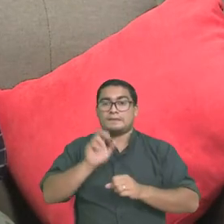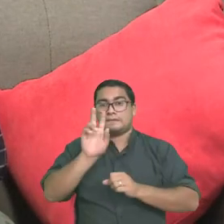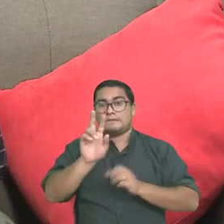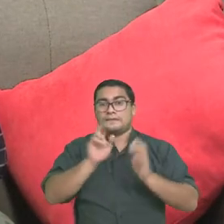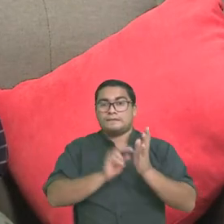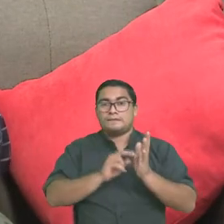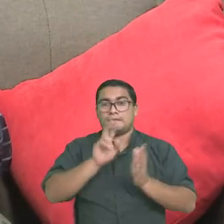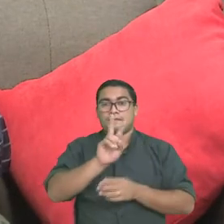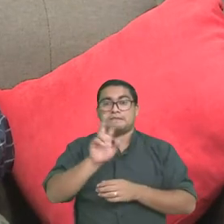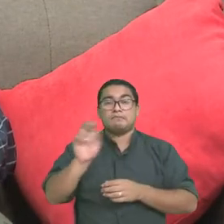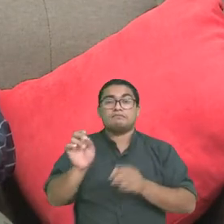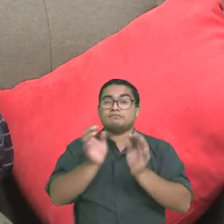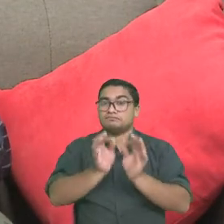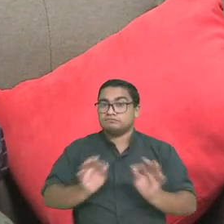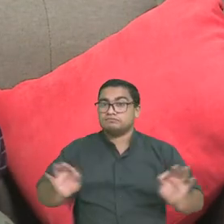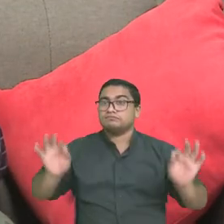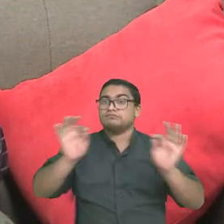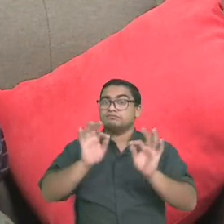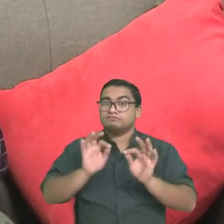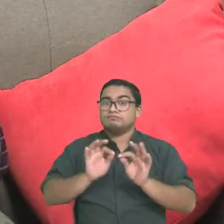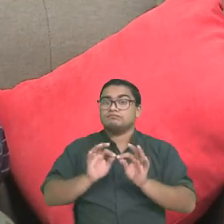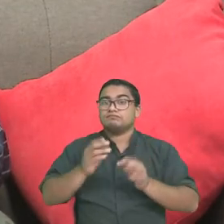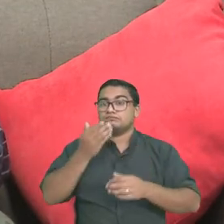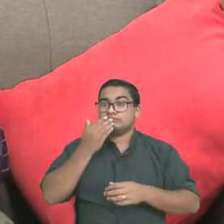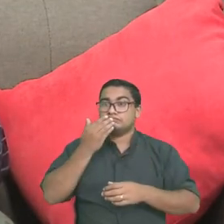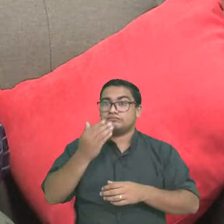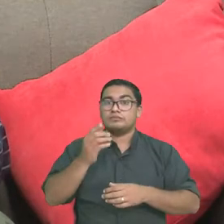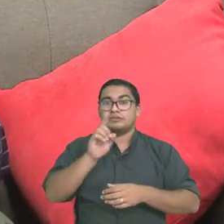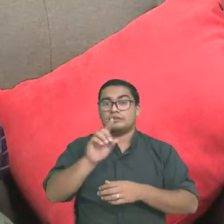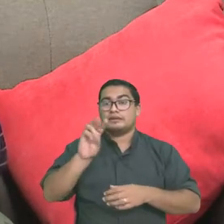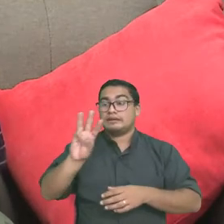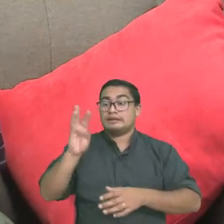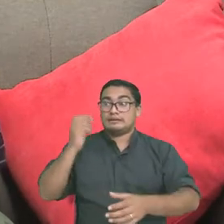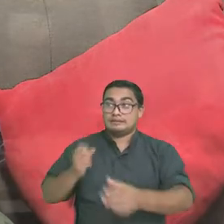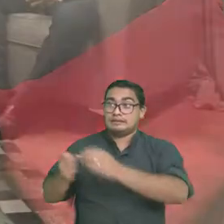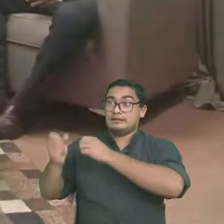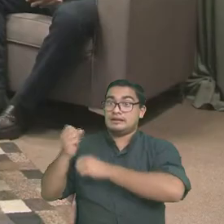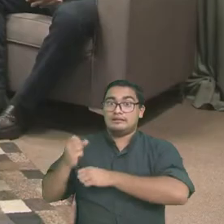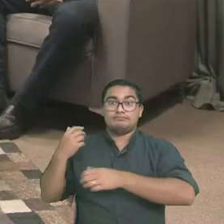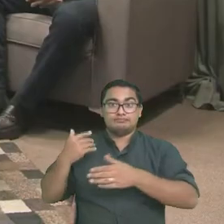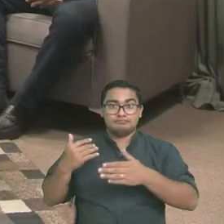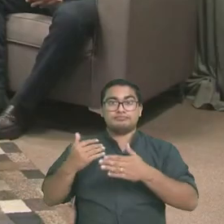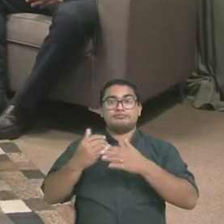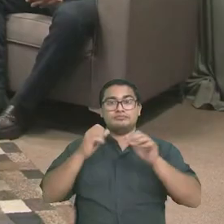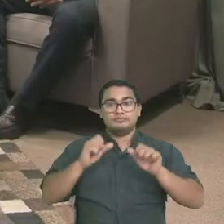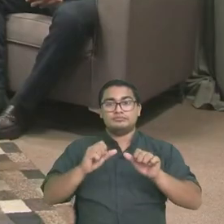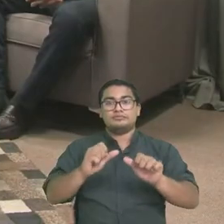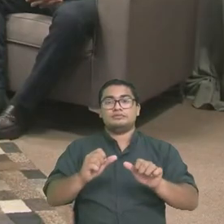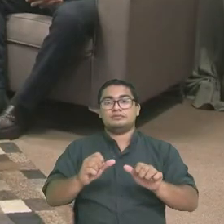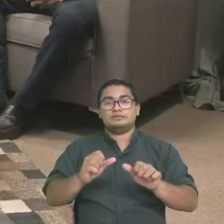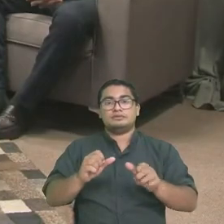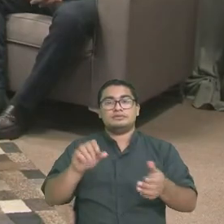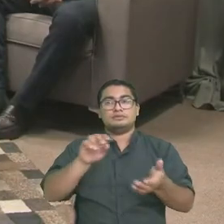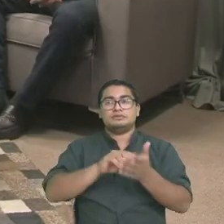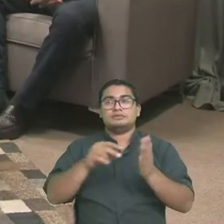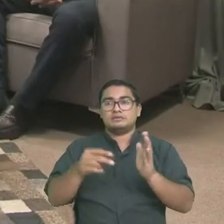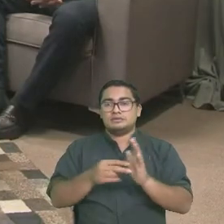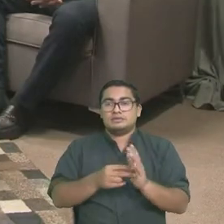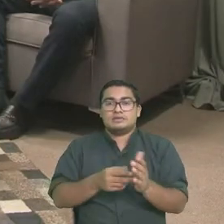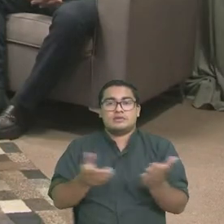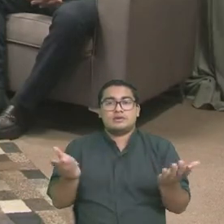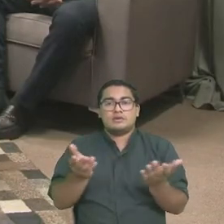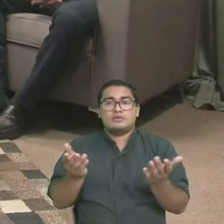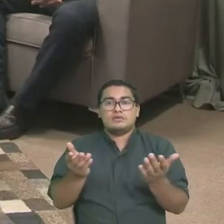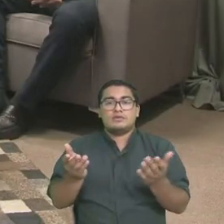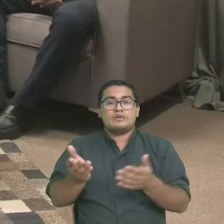2020. Logros muy importantes alcanzados durante 13 años de gestión, porque no se puede entender este primer semestre sin el